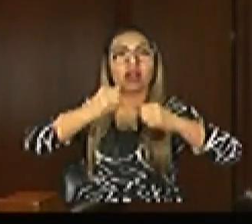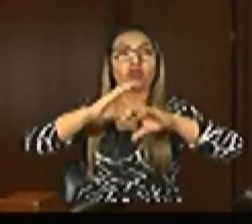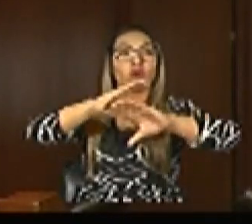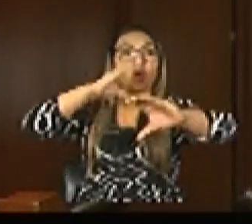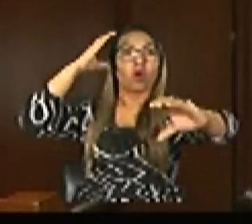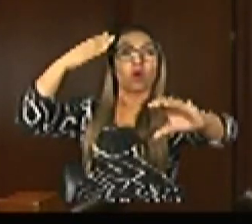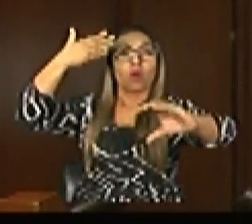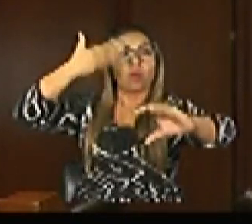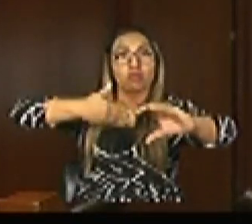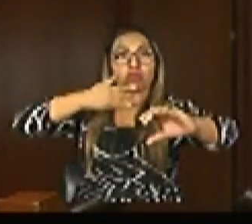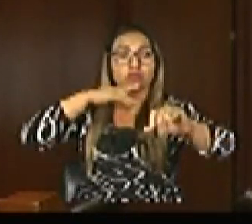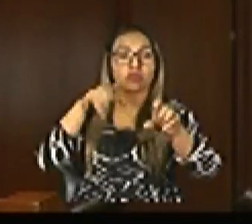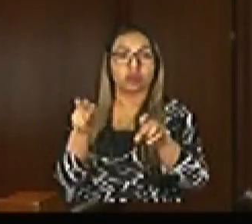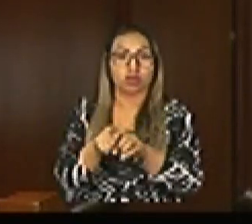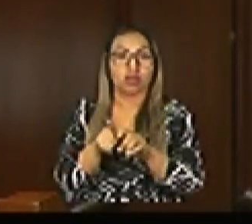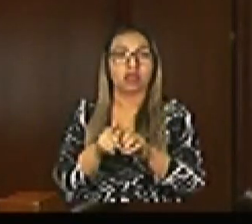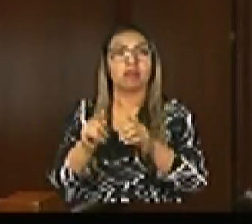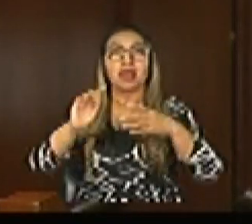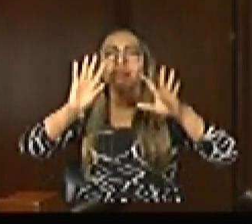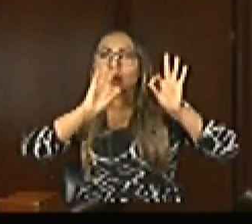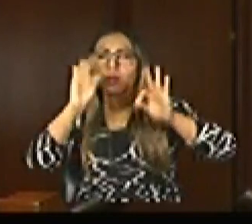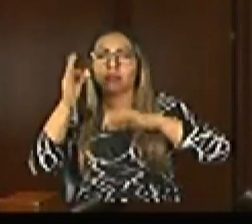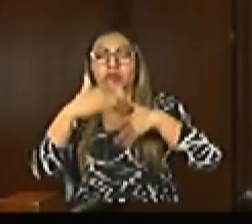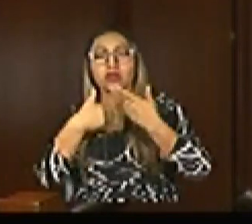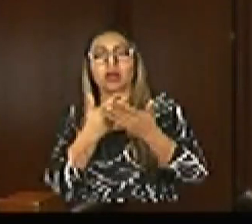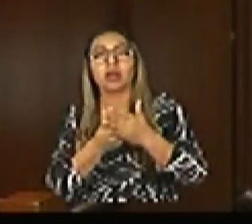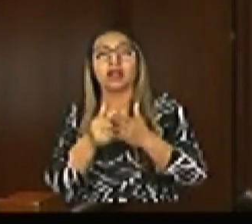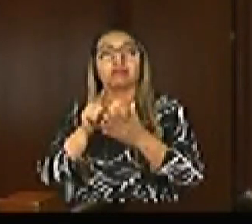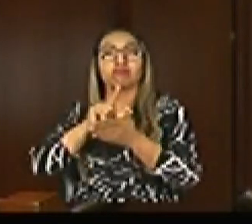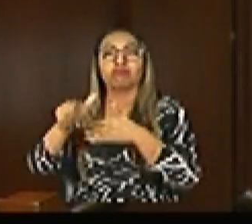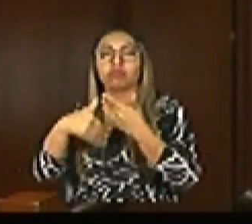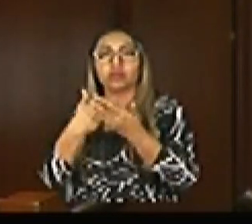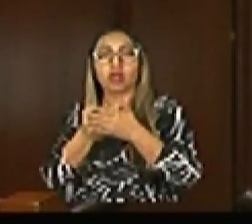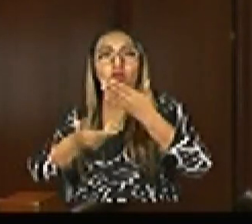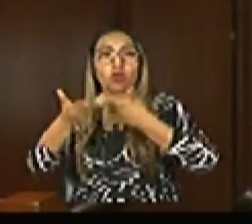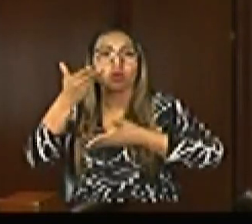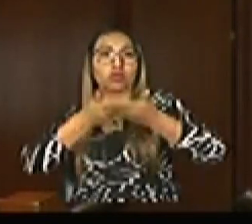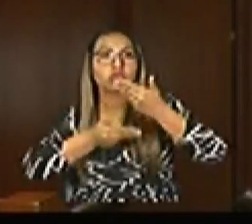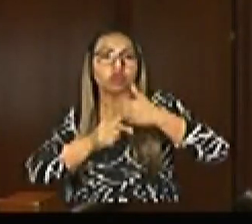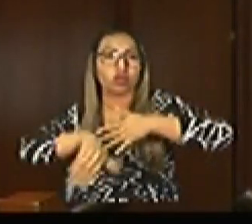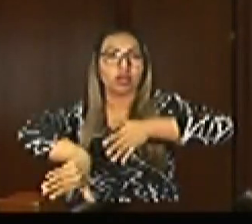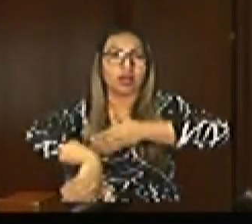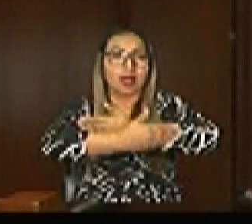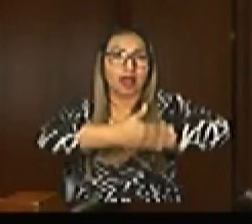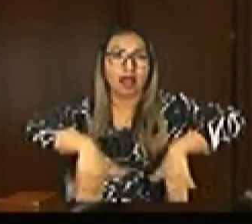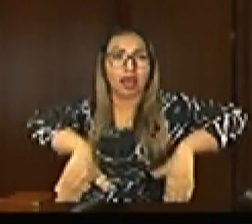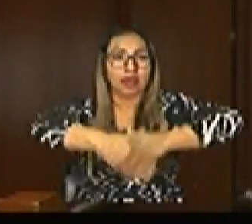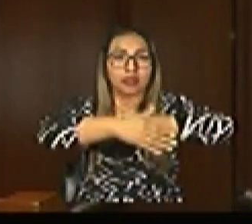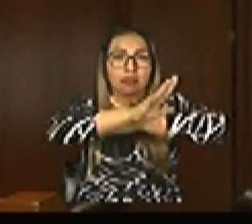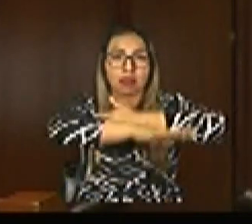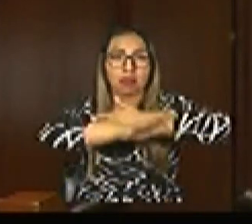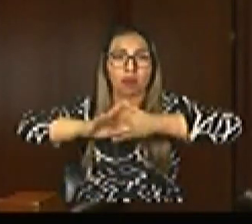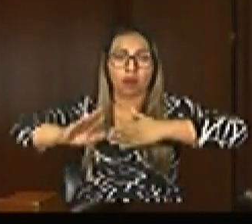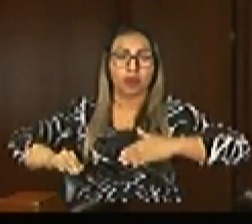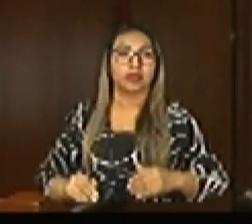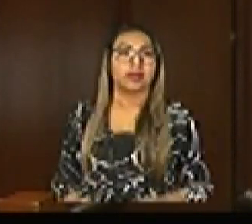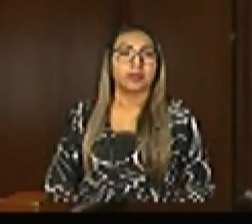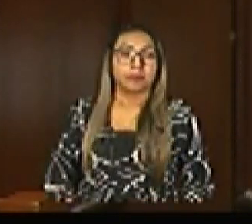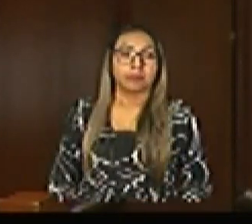Infraestructura pública, como es la reparación, mantenimiento y construcción de caminos, calles y